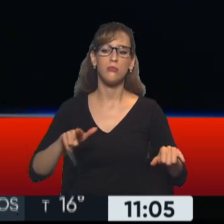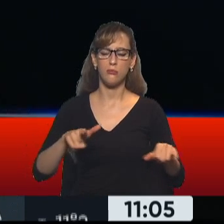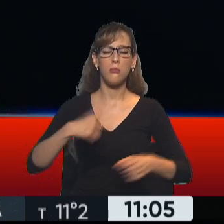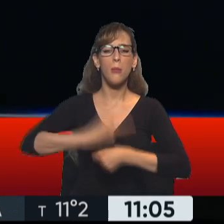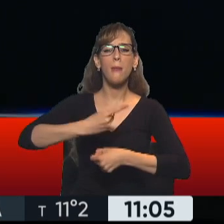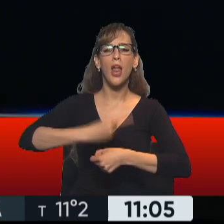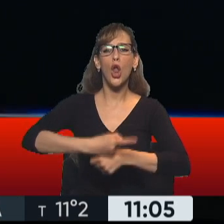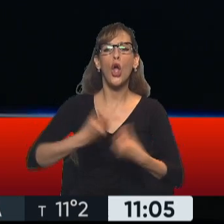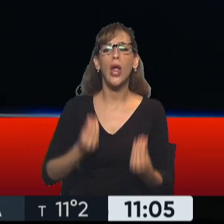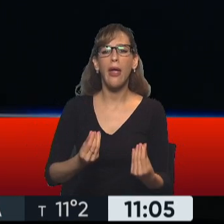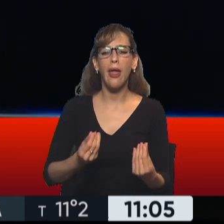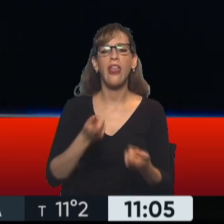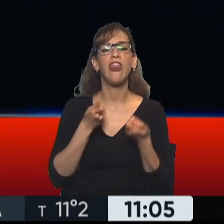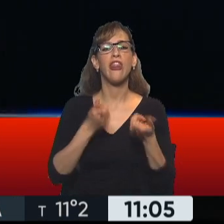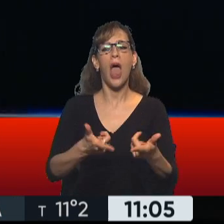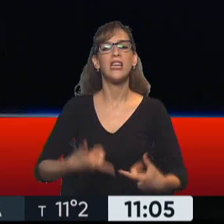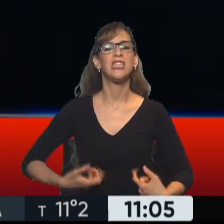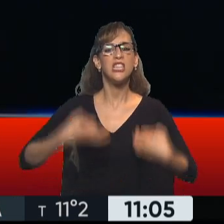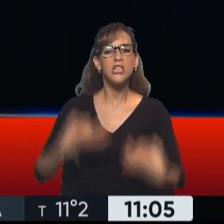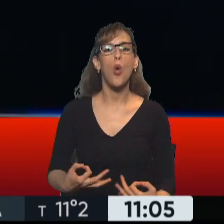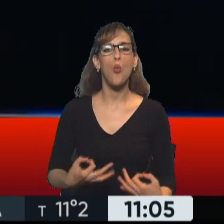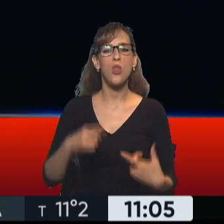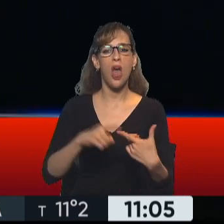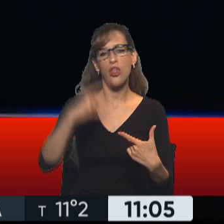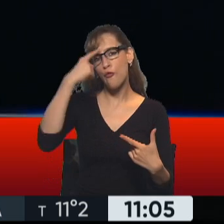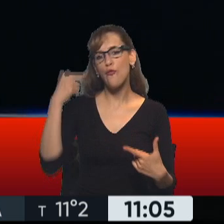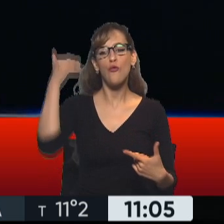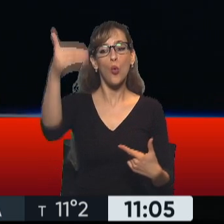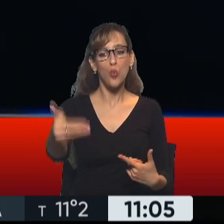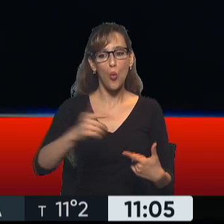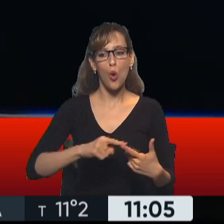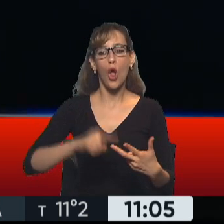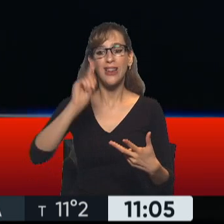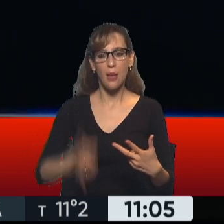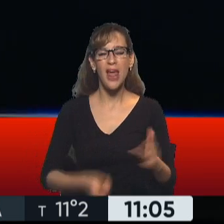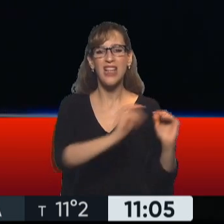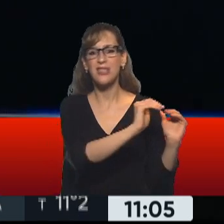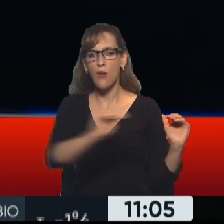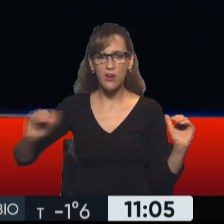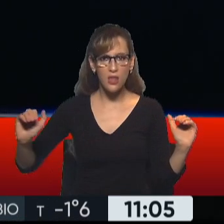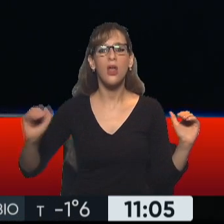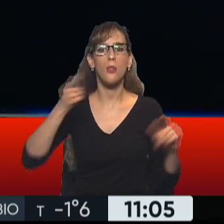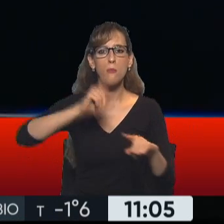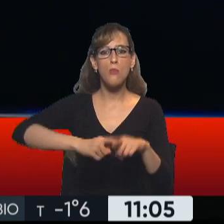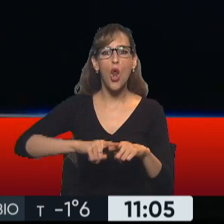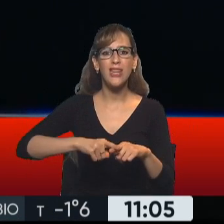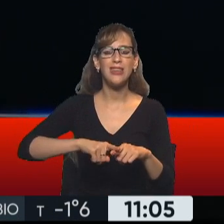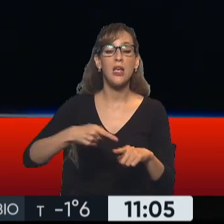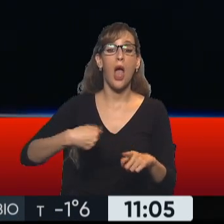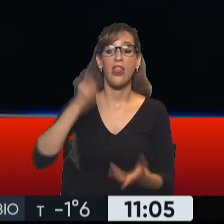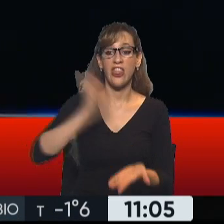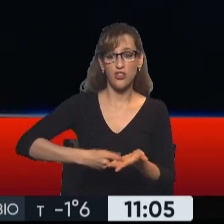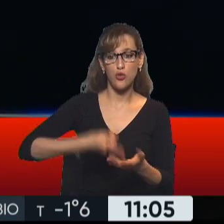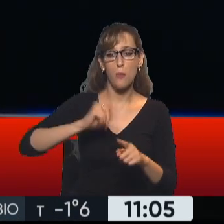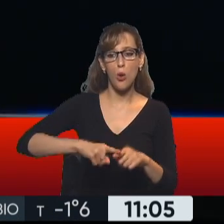dar certeza, segundo dar previsibilidad y lo tercero, dar sustentabilidad a las políticas públicas en el